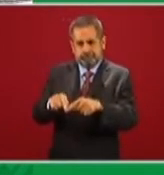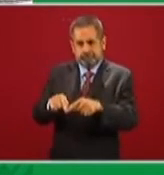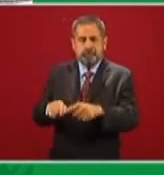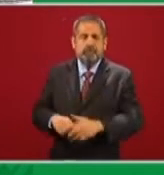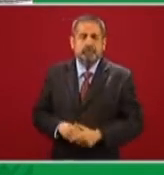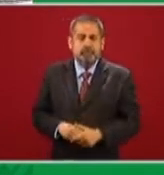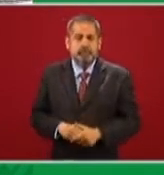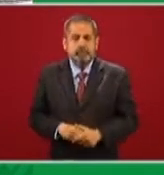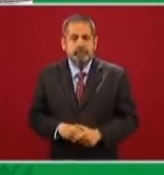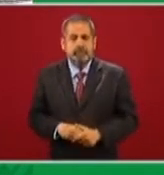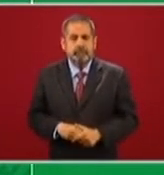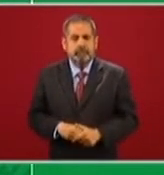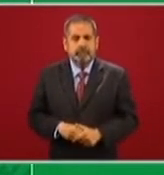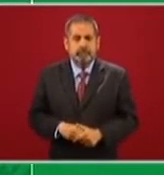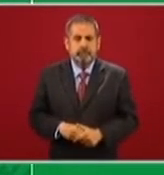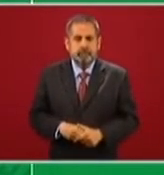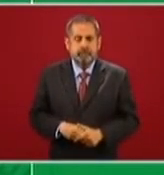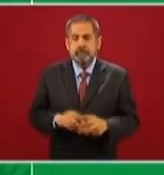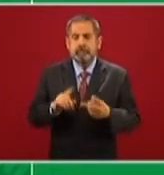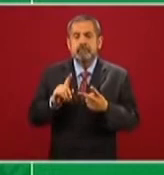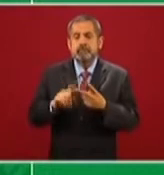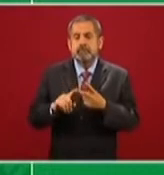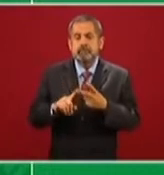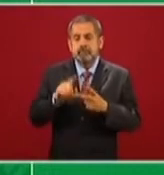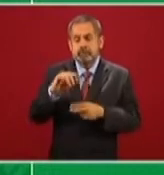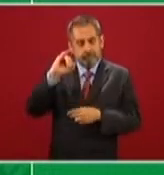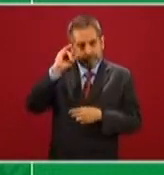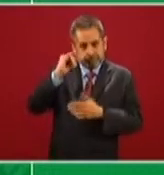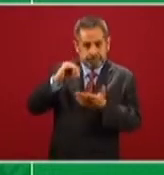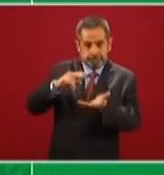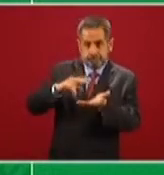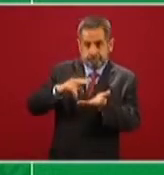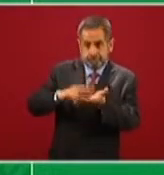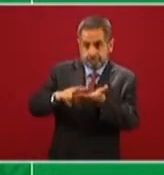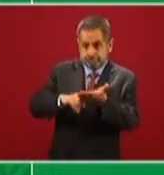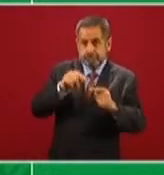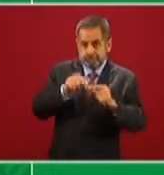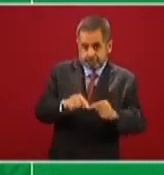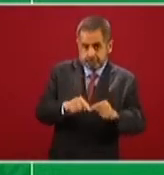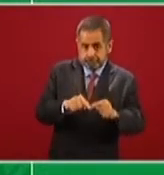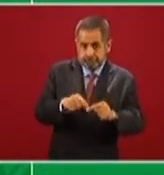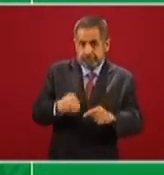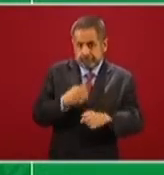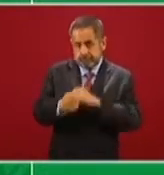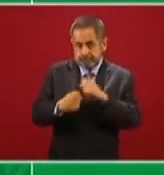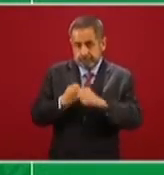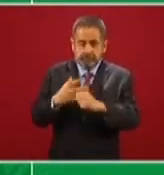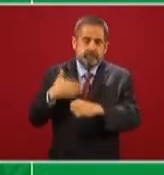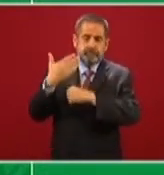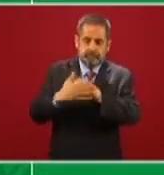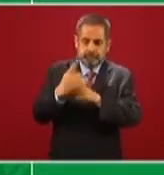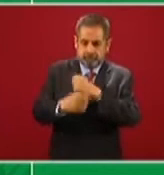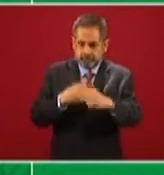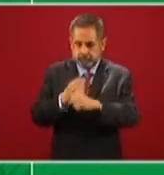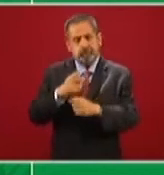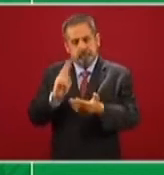La tercera. La tercera es el CETRAM Indios Verdes, que es una parte este año y la otra el próximo año,